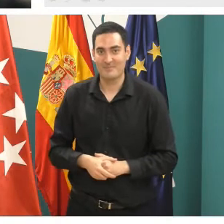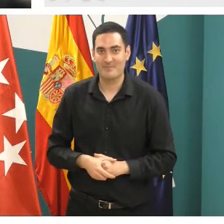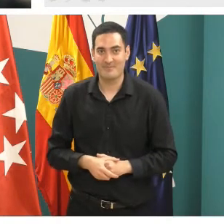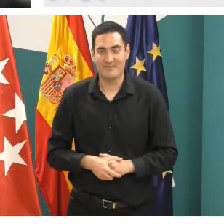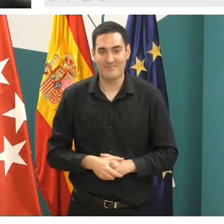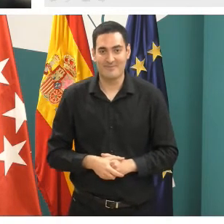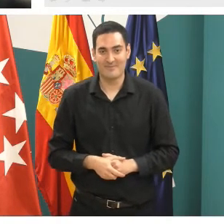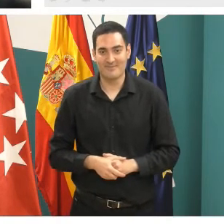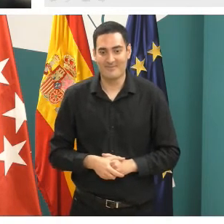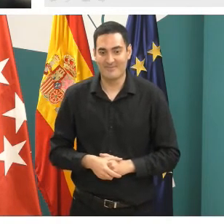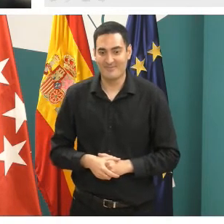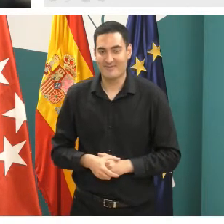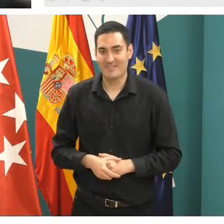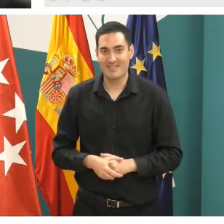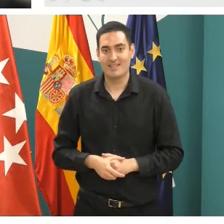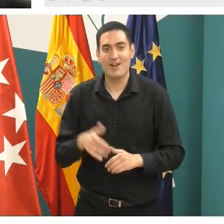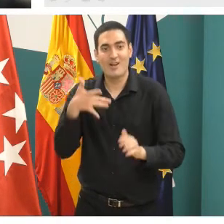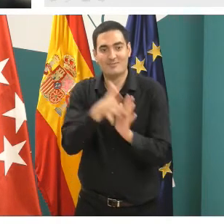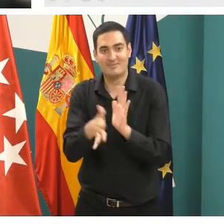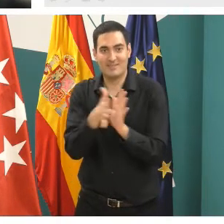a hablar de todas ellas hoy,